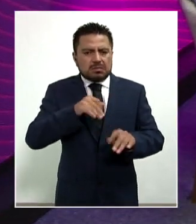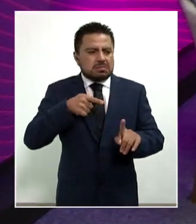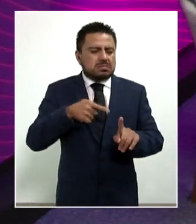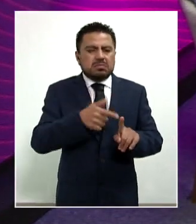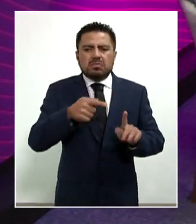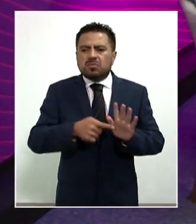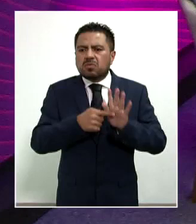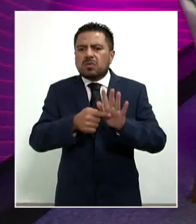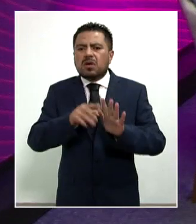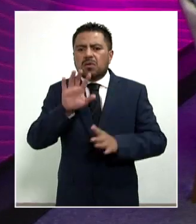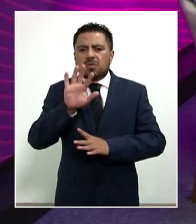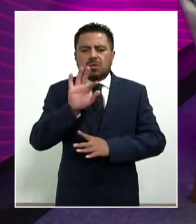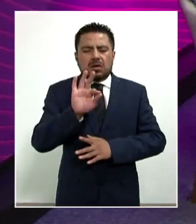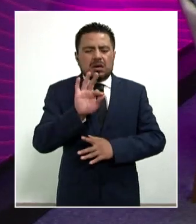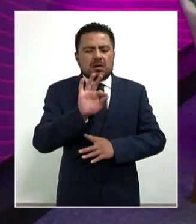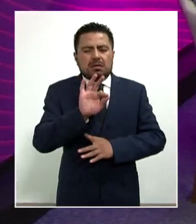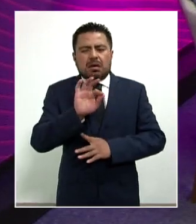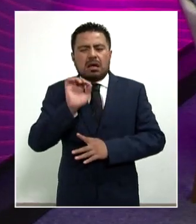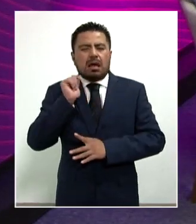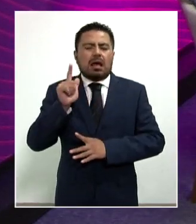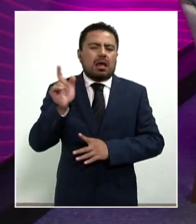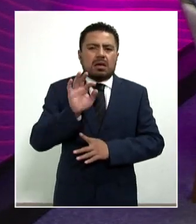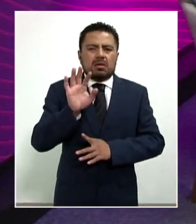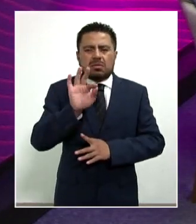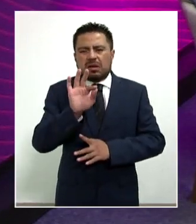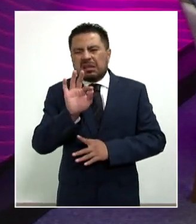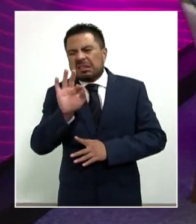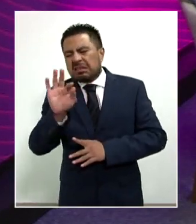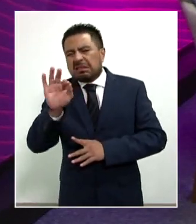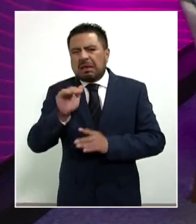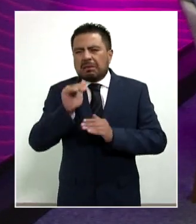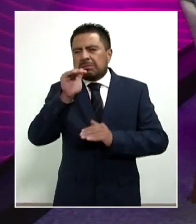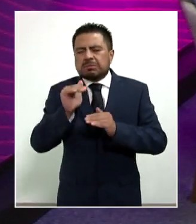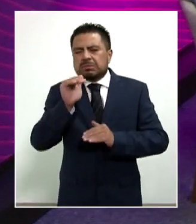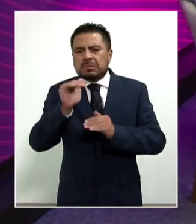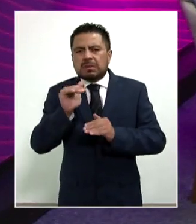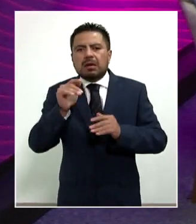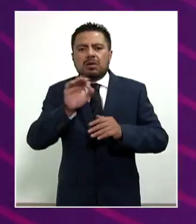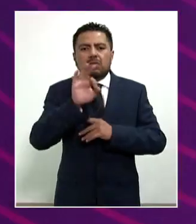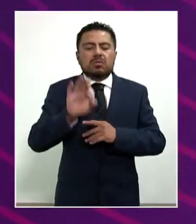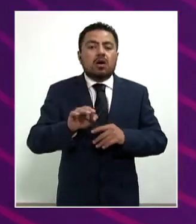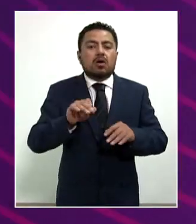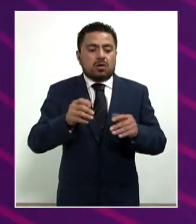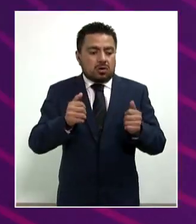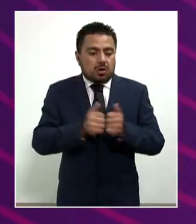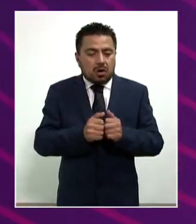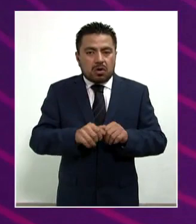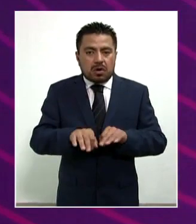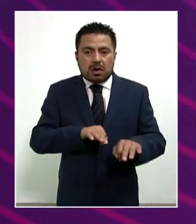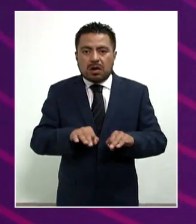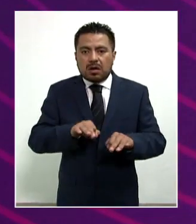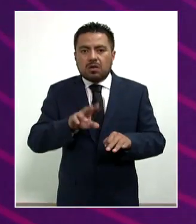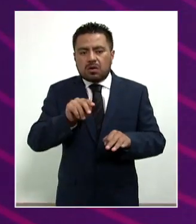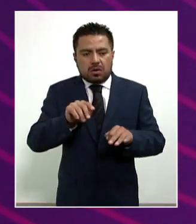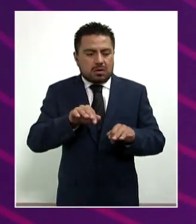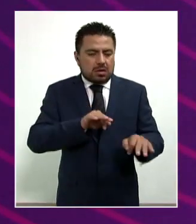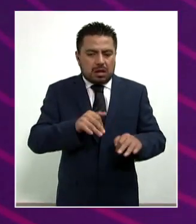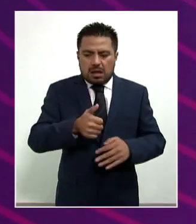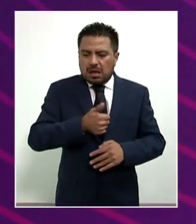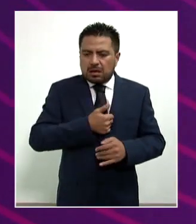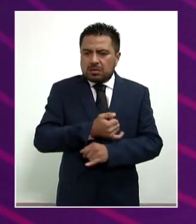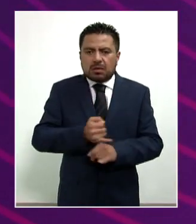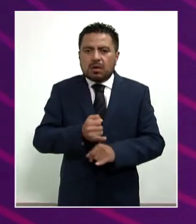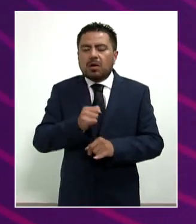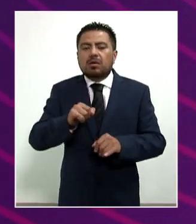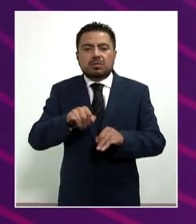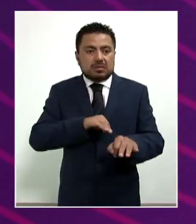muestra que 40 y algo por ciento, 40, 41, 42% de gente con empleo, no que trabaja por su cuenta, con